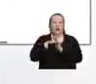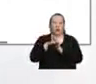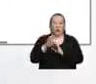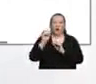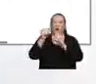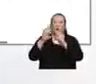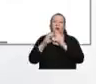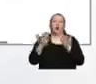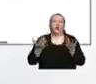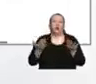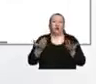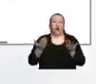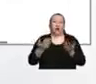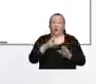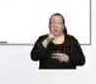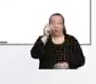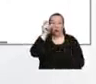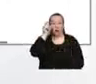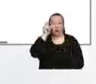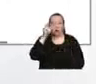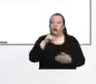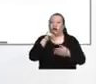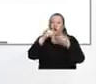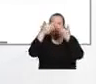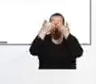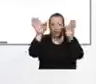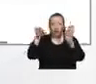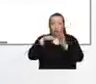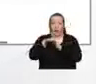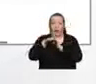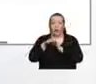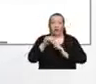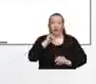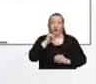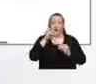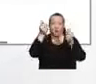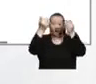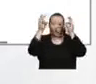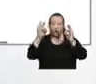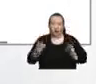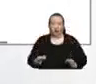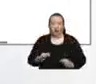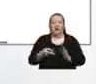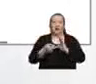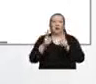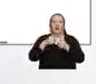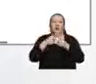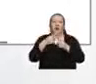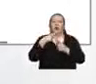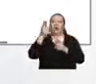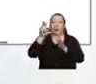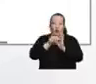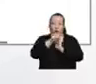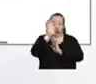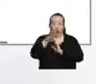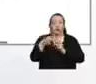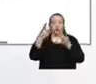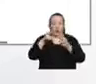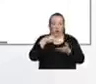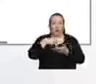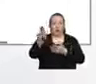abrir las cuentas de las que no están los impuestos en esa venta fue donación tienes que pagar impuestos también